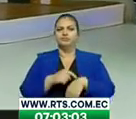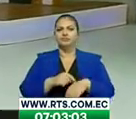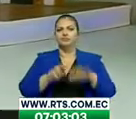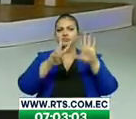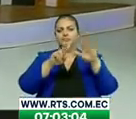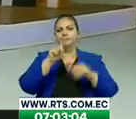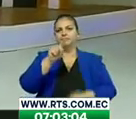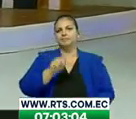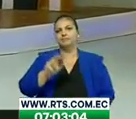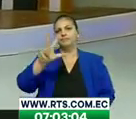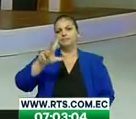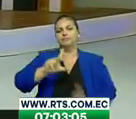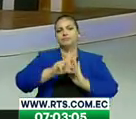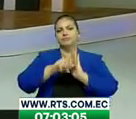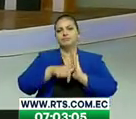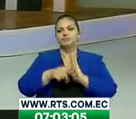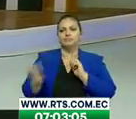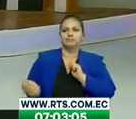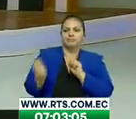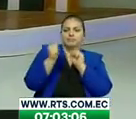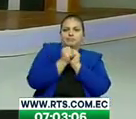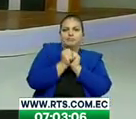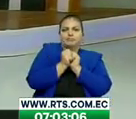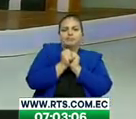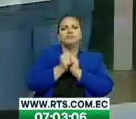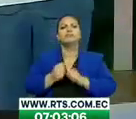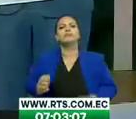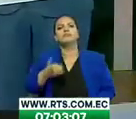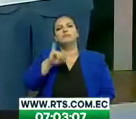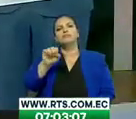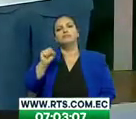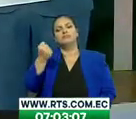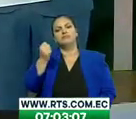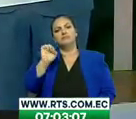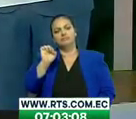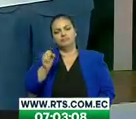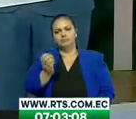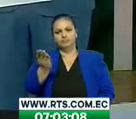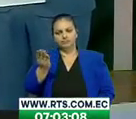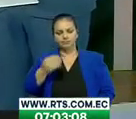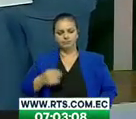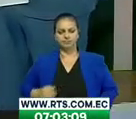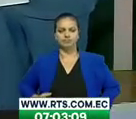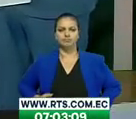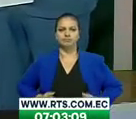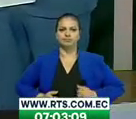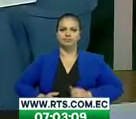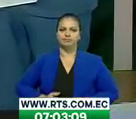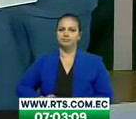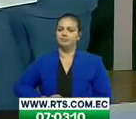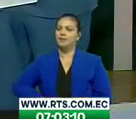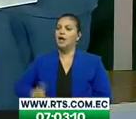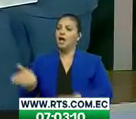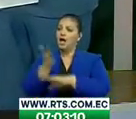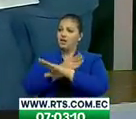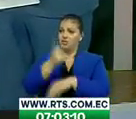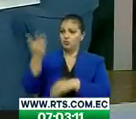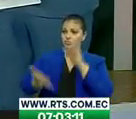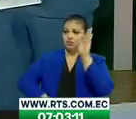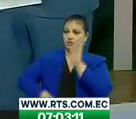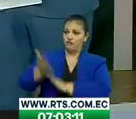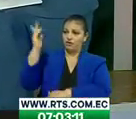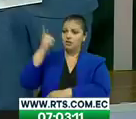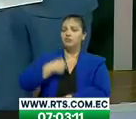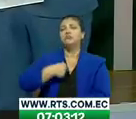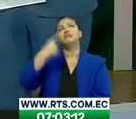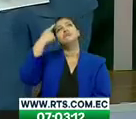7:03 a.m. y se incorpora a la noticia primera emisión José Luis Arévalo, nuestro querido Sol. Sol, te extrañamos mucho por si acaso. No le des crédito